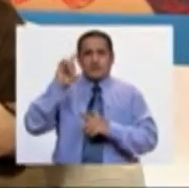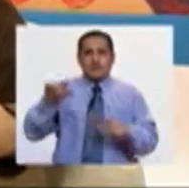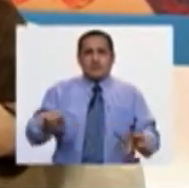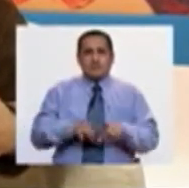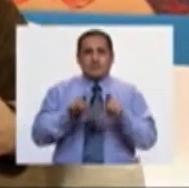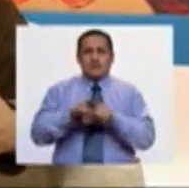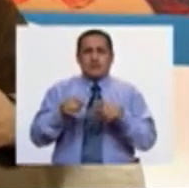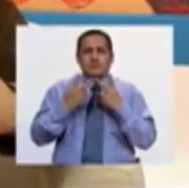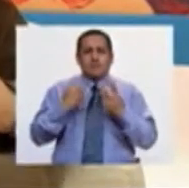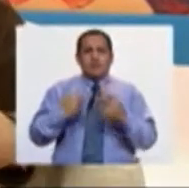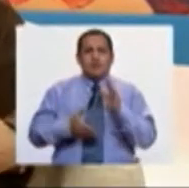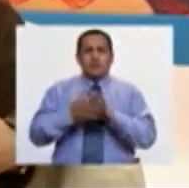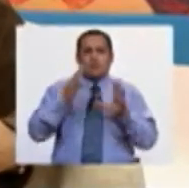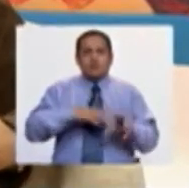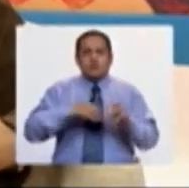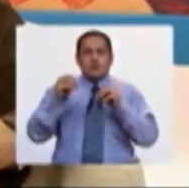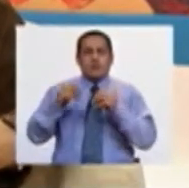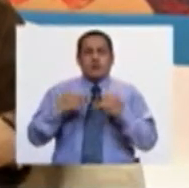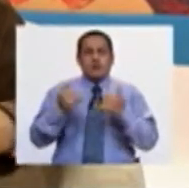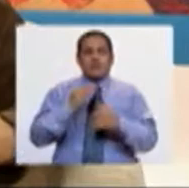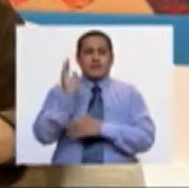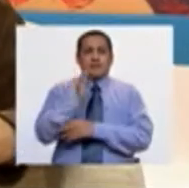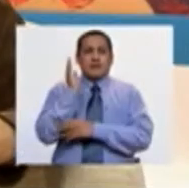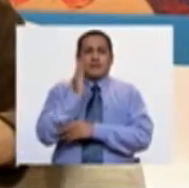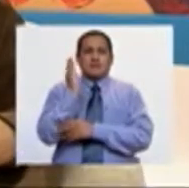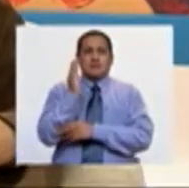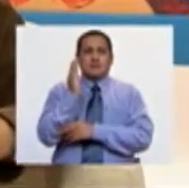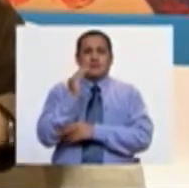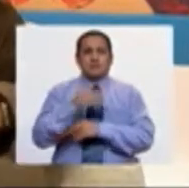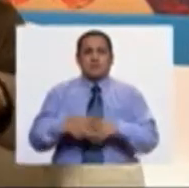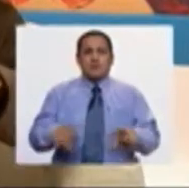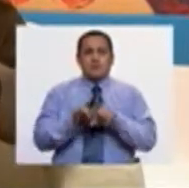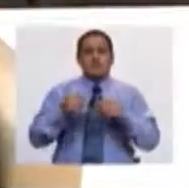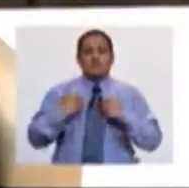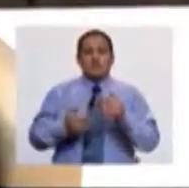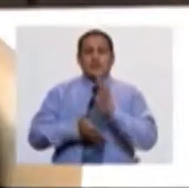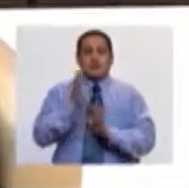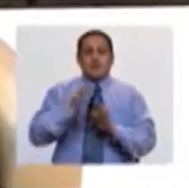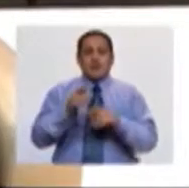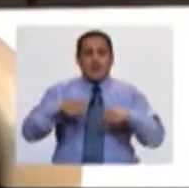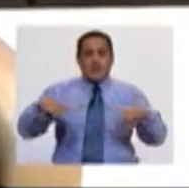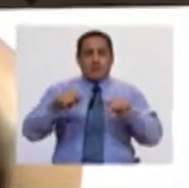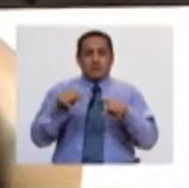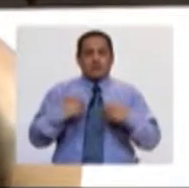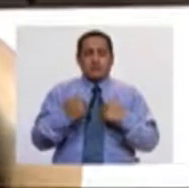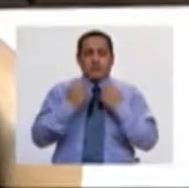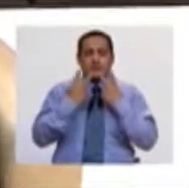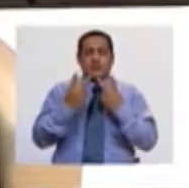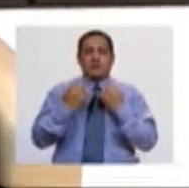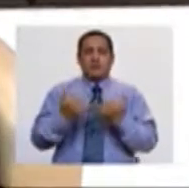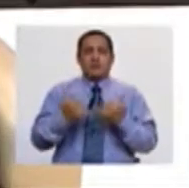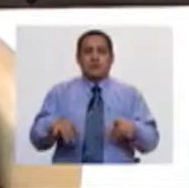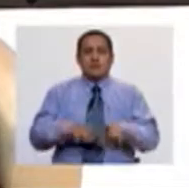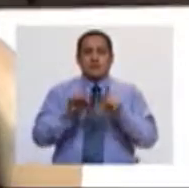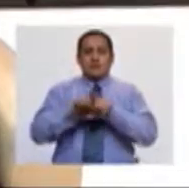obligatorio, ¿se los lleva a zonas de emergencia? Tienen que ir, o sea, todo soldado que